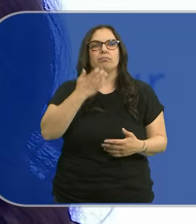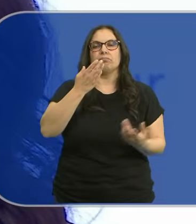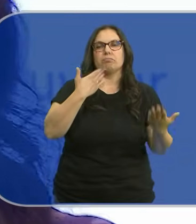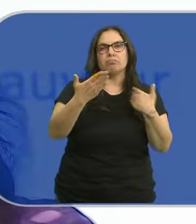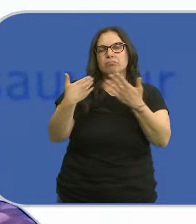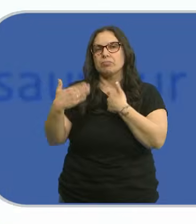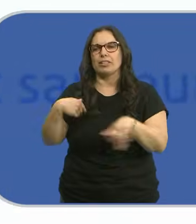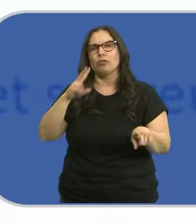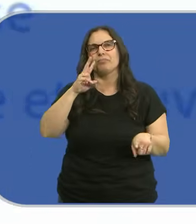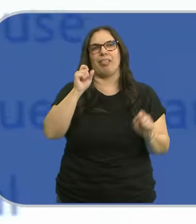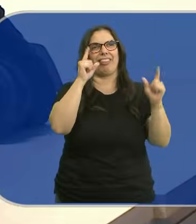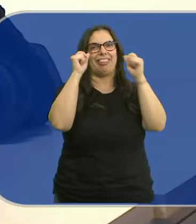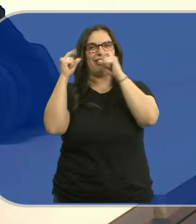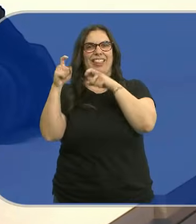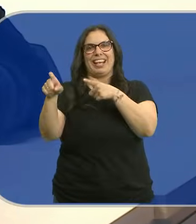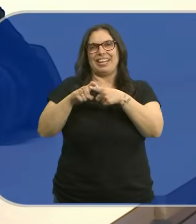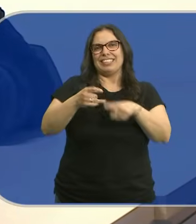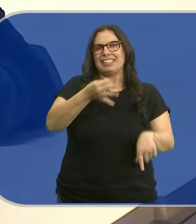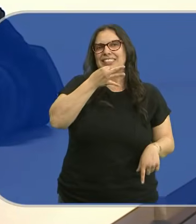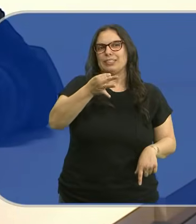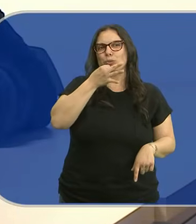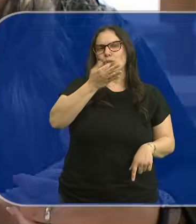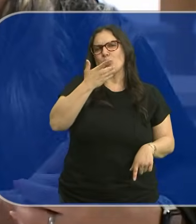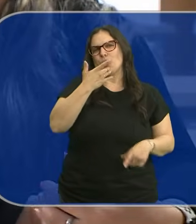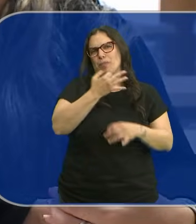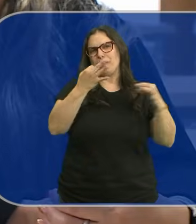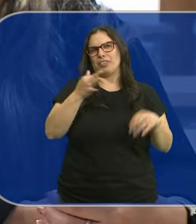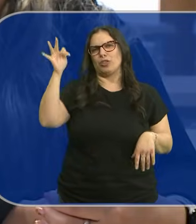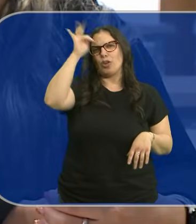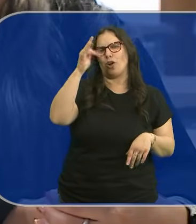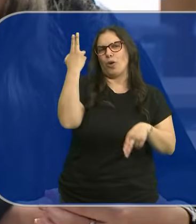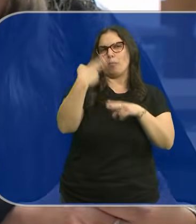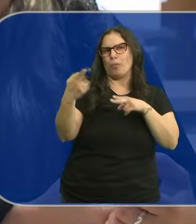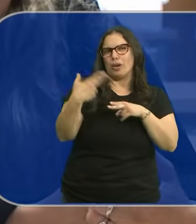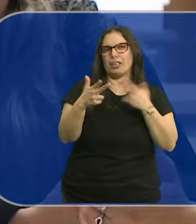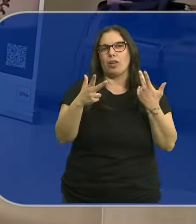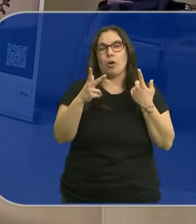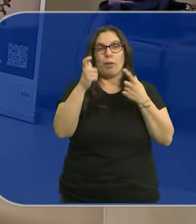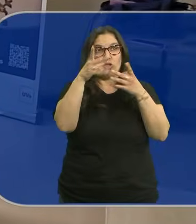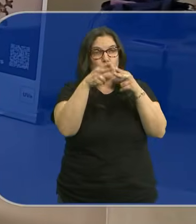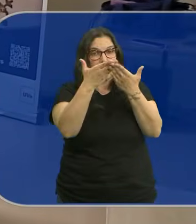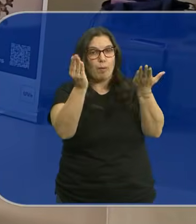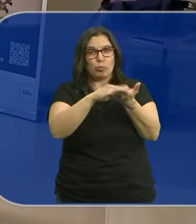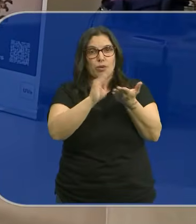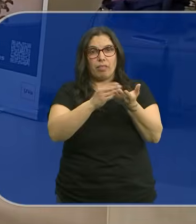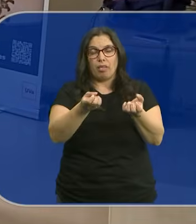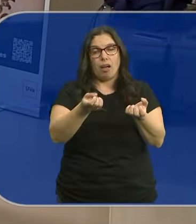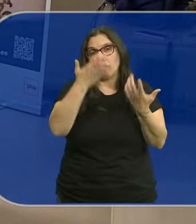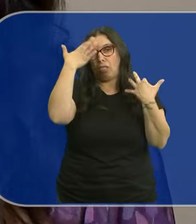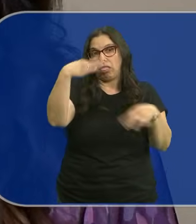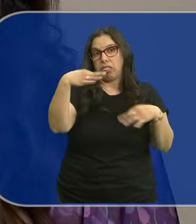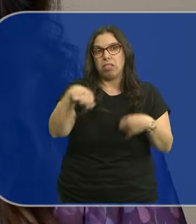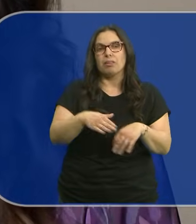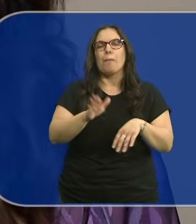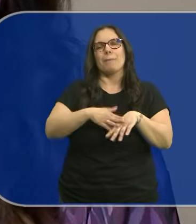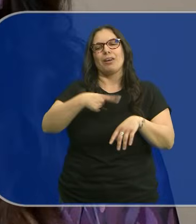Aristóteles. Y reconocen perfectamente las características de un discurso que conocen muy bien teóricos políticos, pero no siempre la sociedad. Para ser conscientes